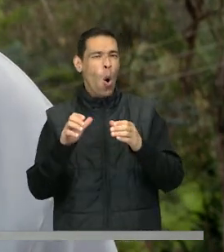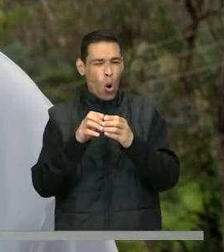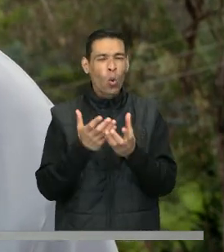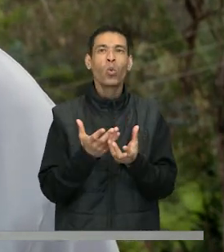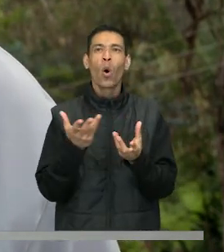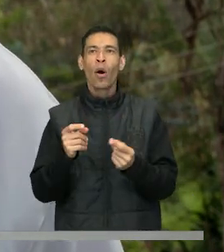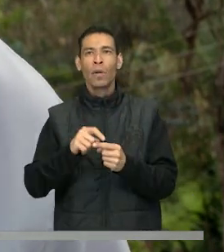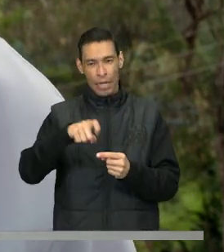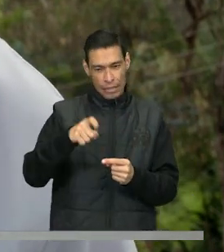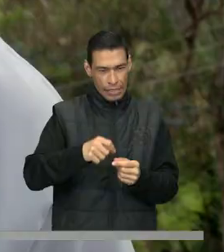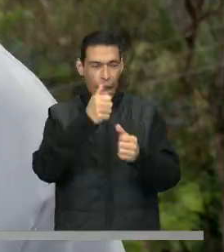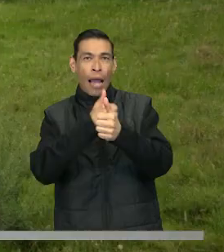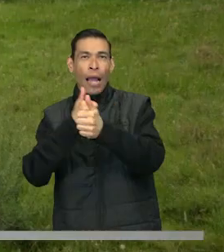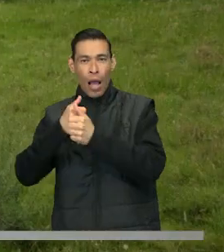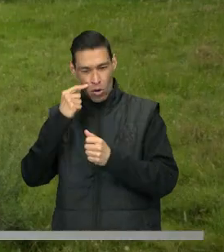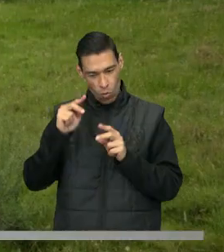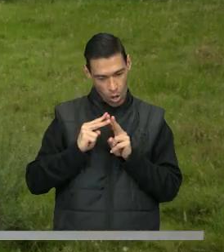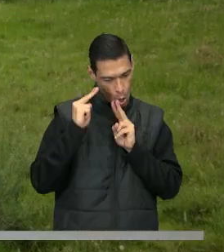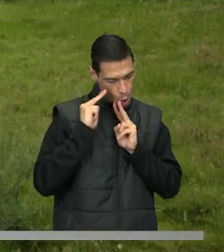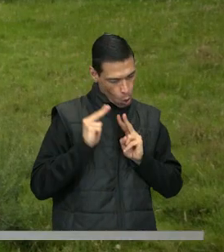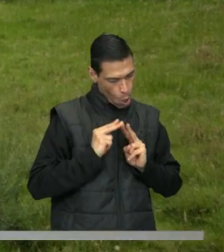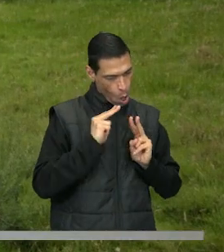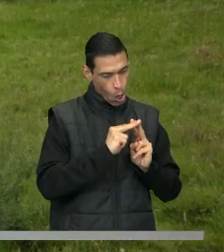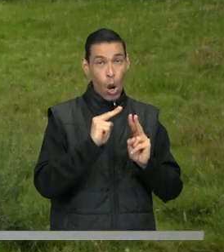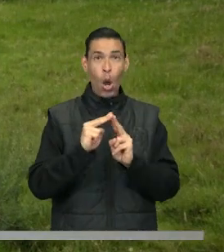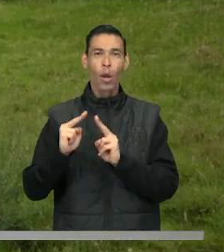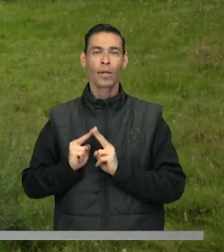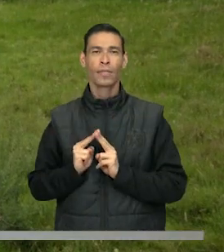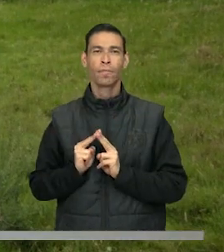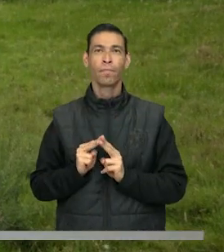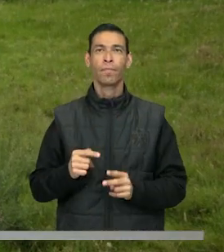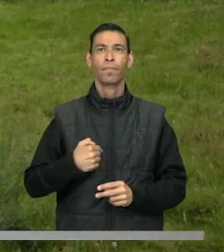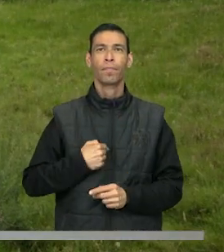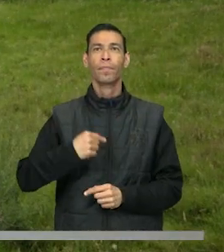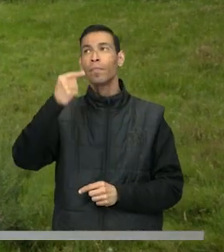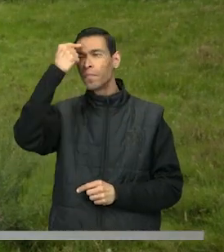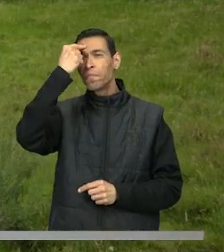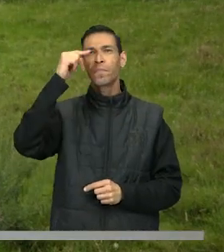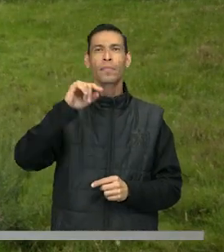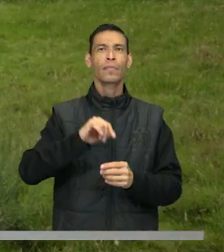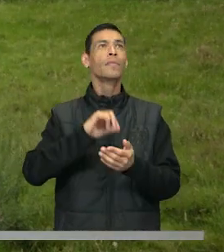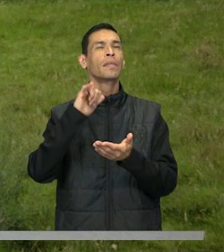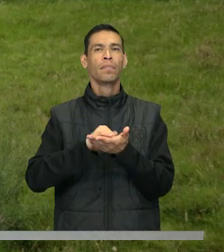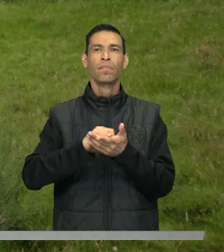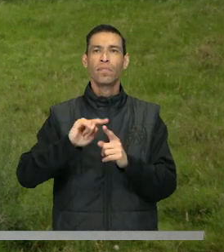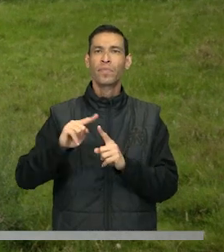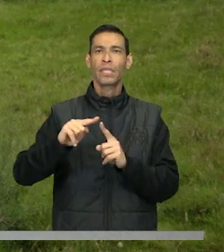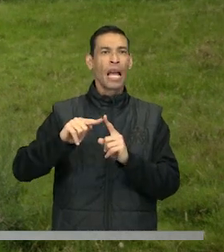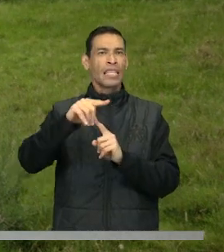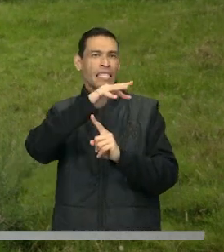conocernos como individuos, cada quien. Yo creo que a raíz de todo este tipo de situaciones que se